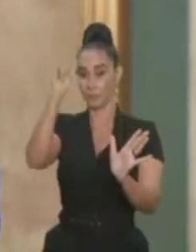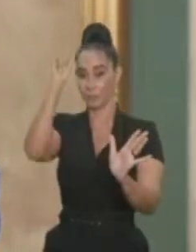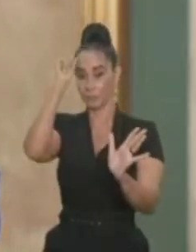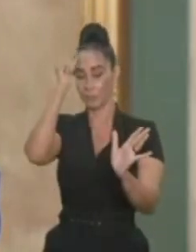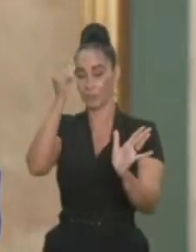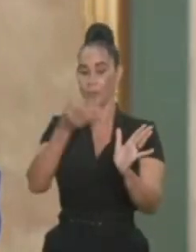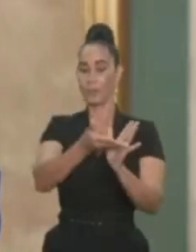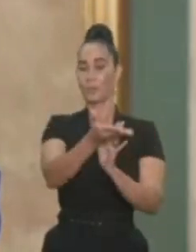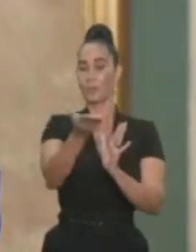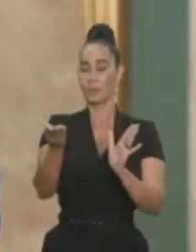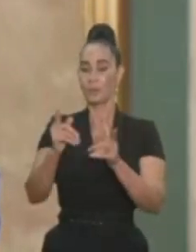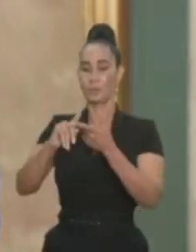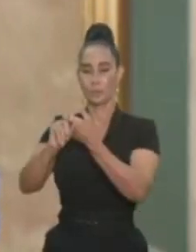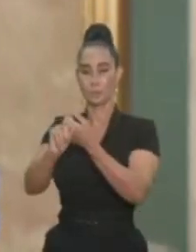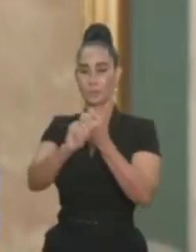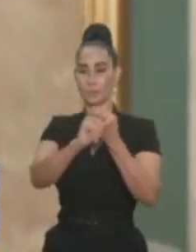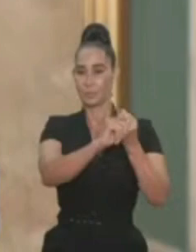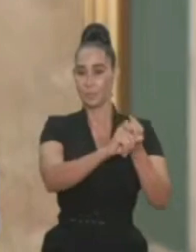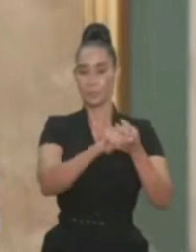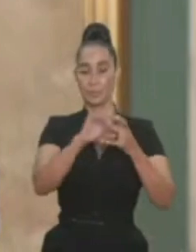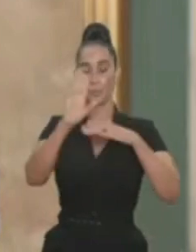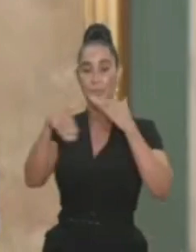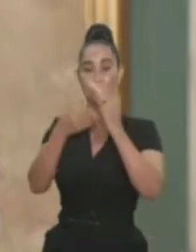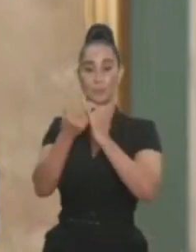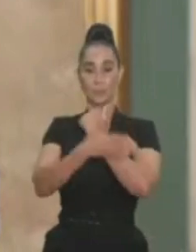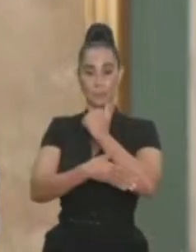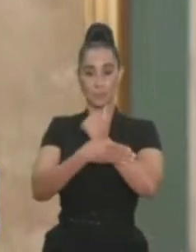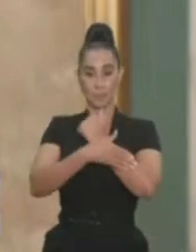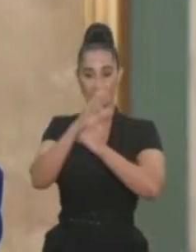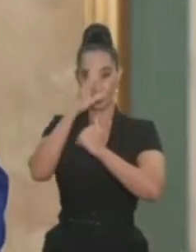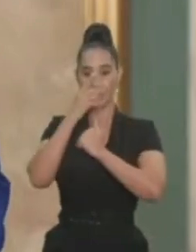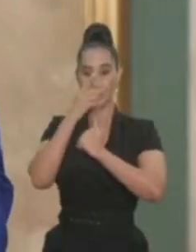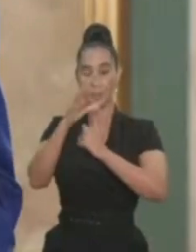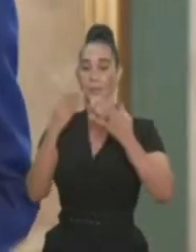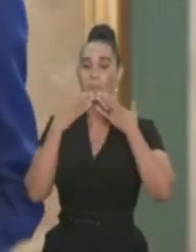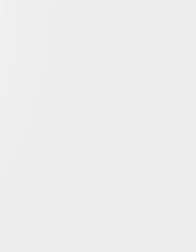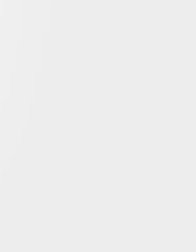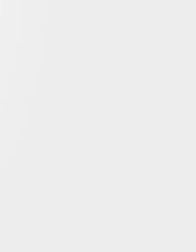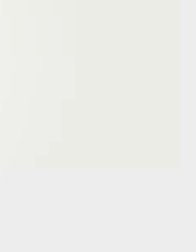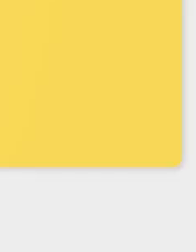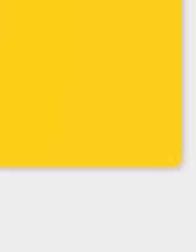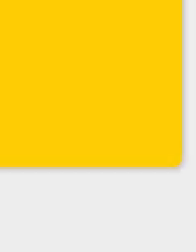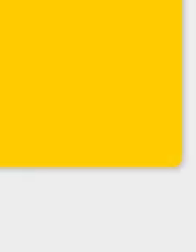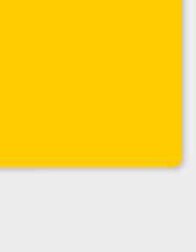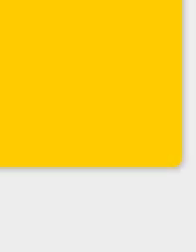gobierno, de sus amigos y de todo el pueblo dominicano. Muchas gracias.